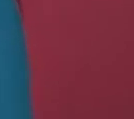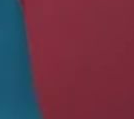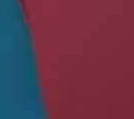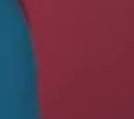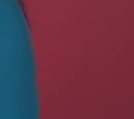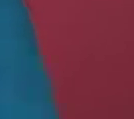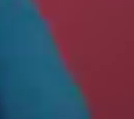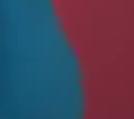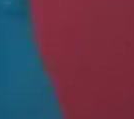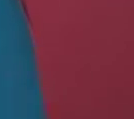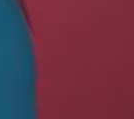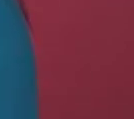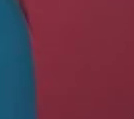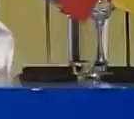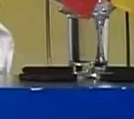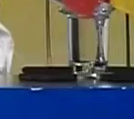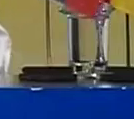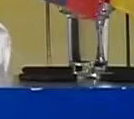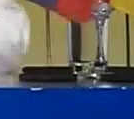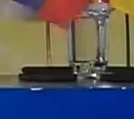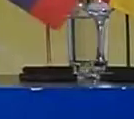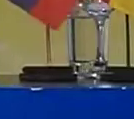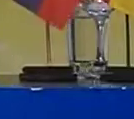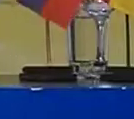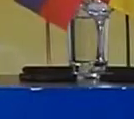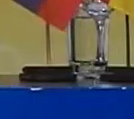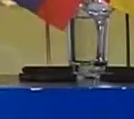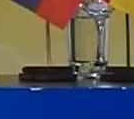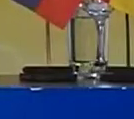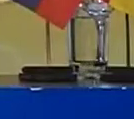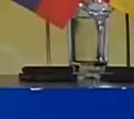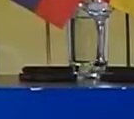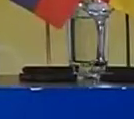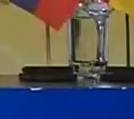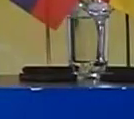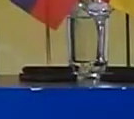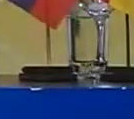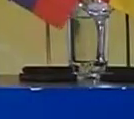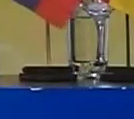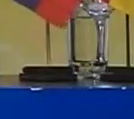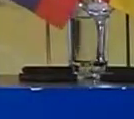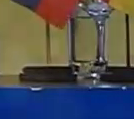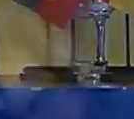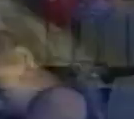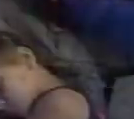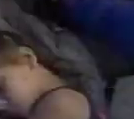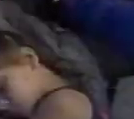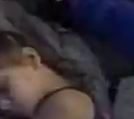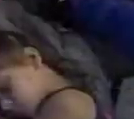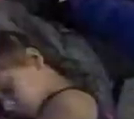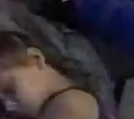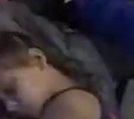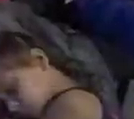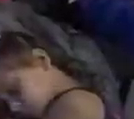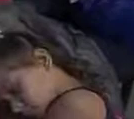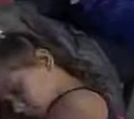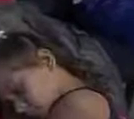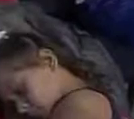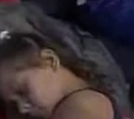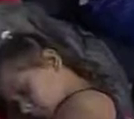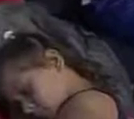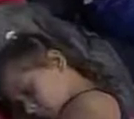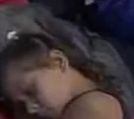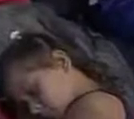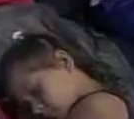reprenda. Hermano, iglesia, despierten en el nombre del Señor. Gloria a Dios, gloria a Dios, gloria a Dios,